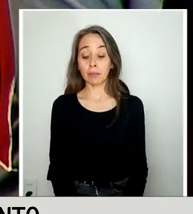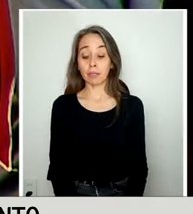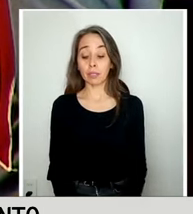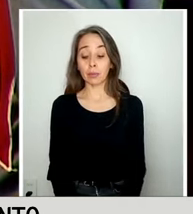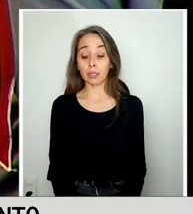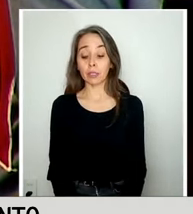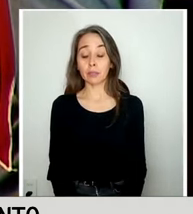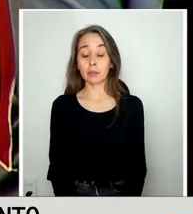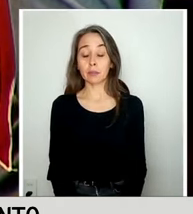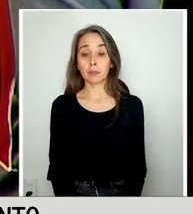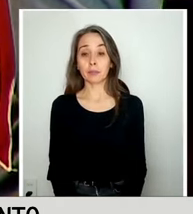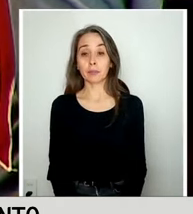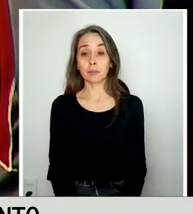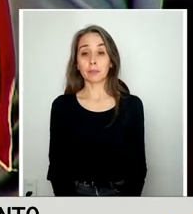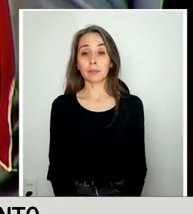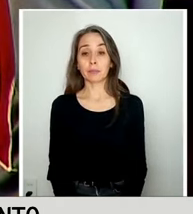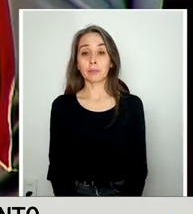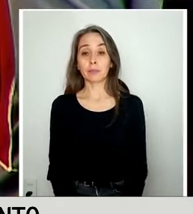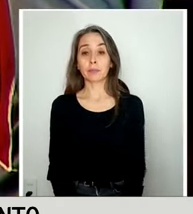micrófono